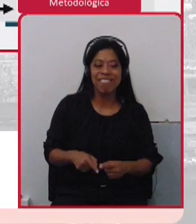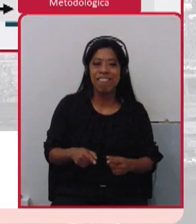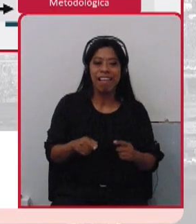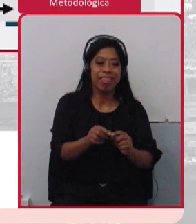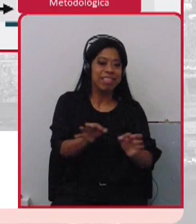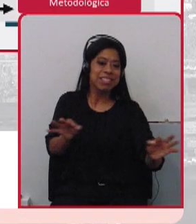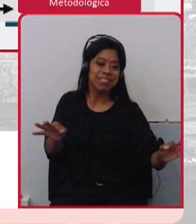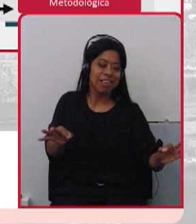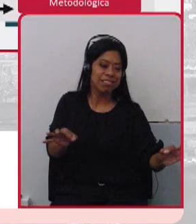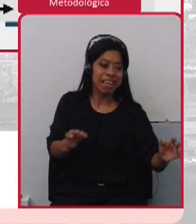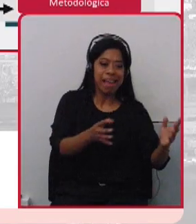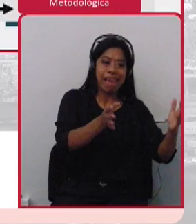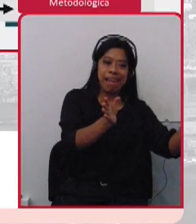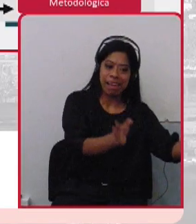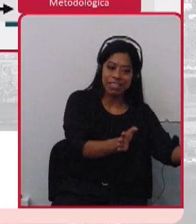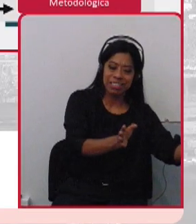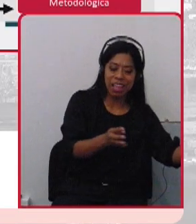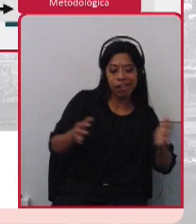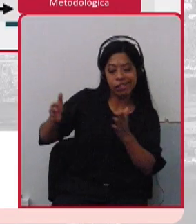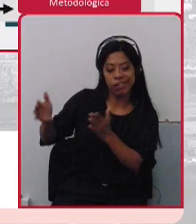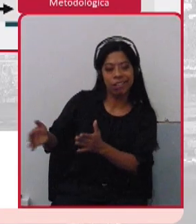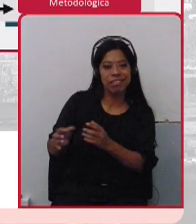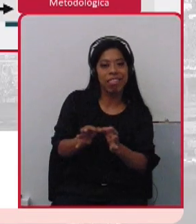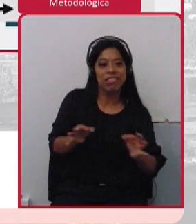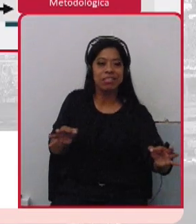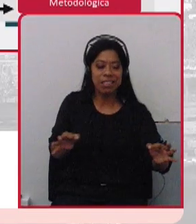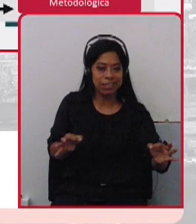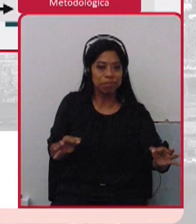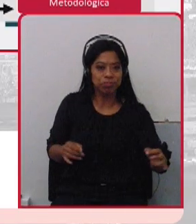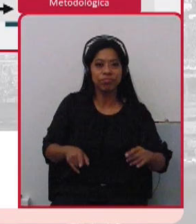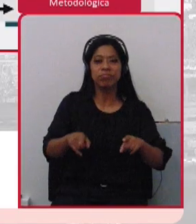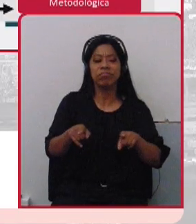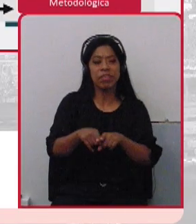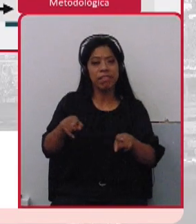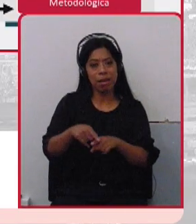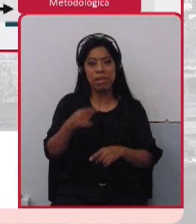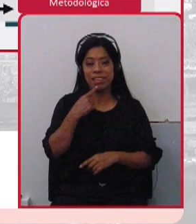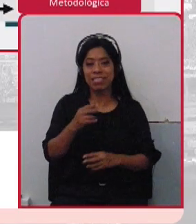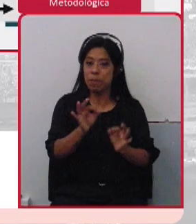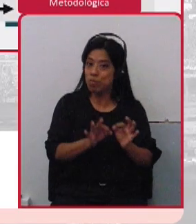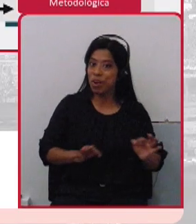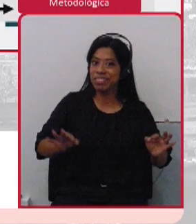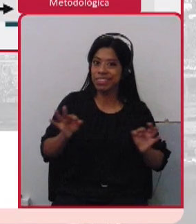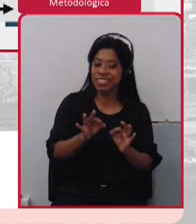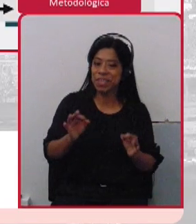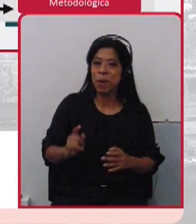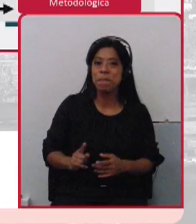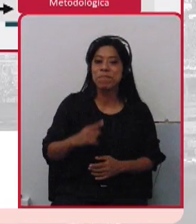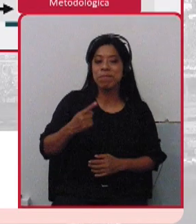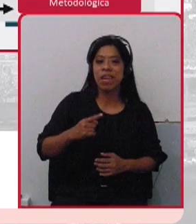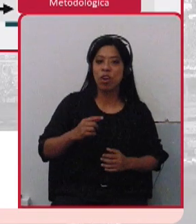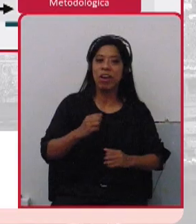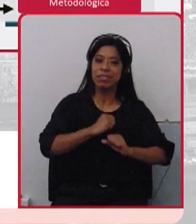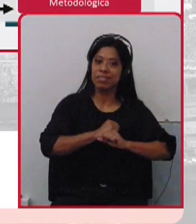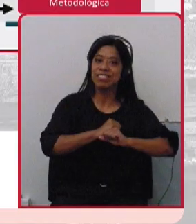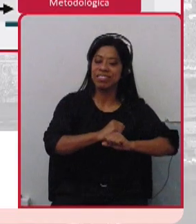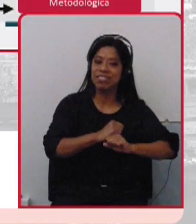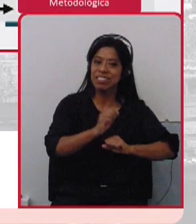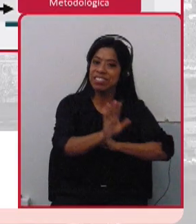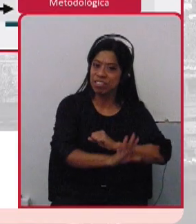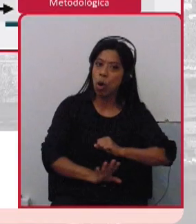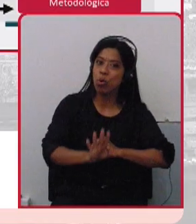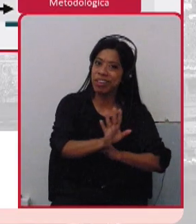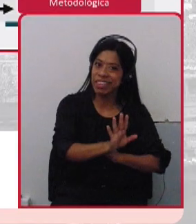distancia que tiene que estar este camión con la pala. Y como justificación de sus importancias, en primer lugar, el pilar de la seguridad.